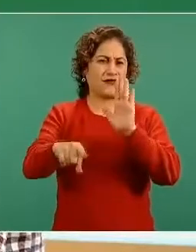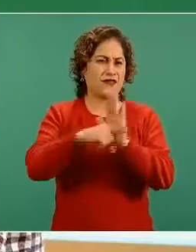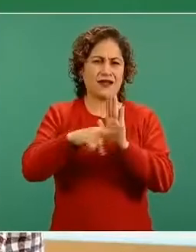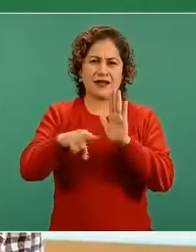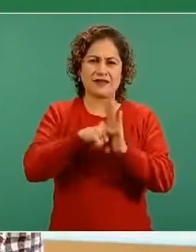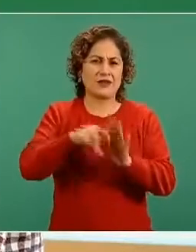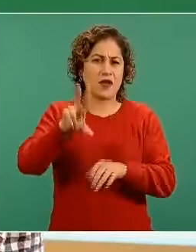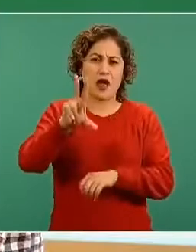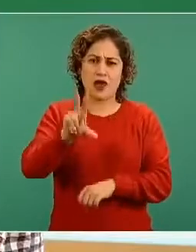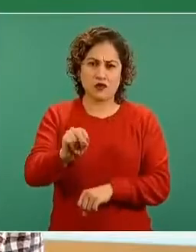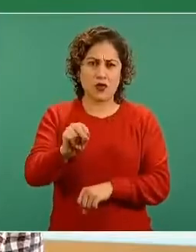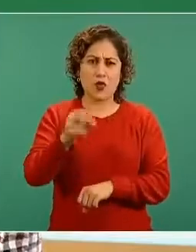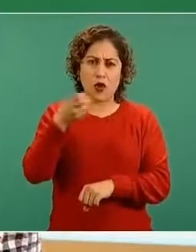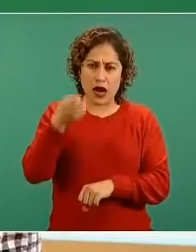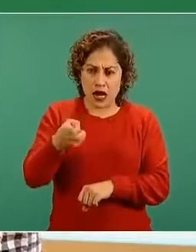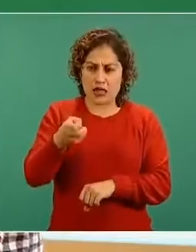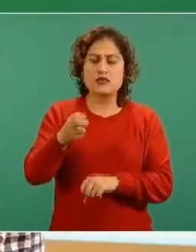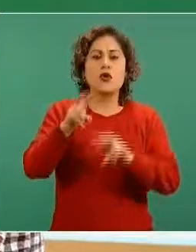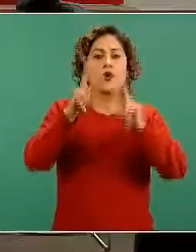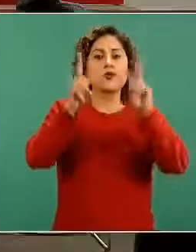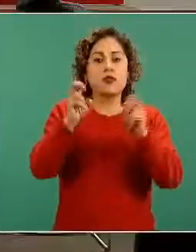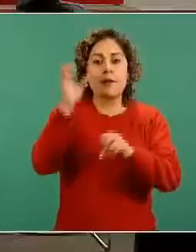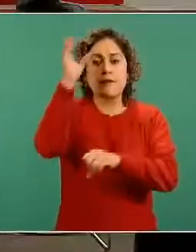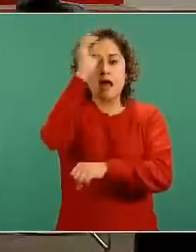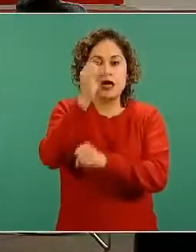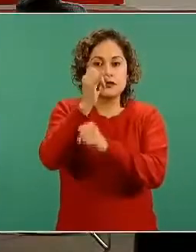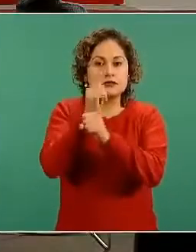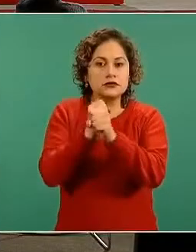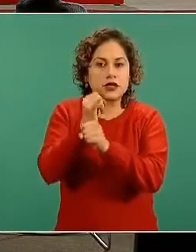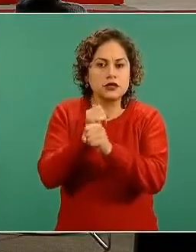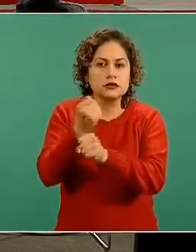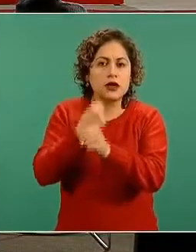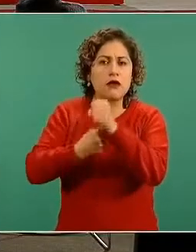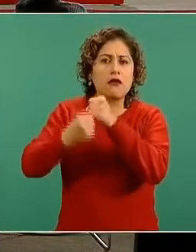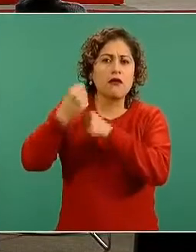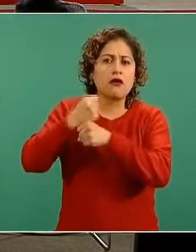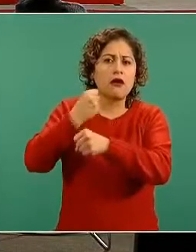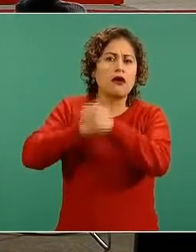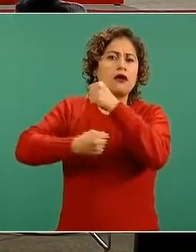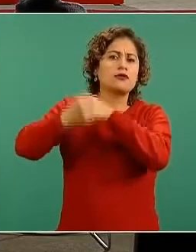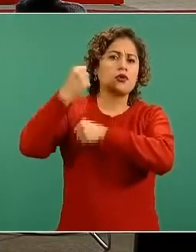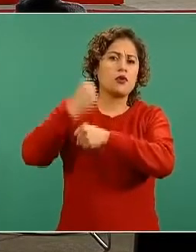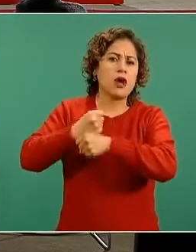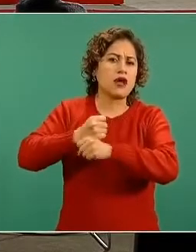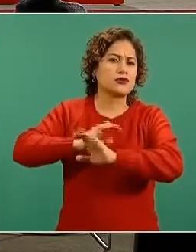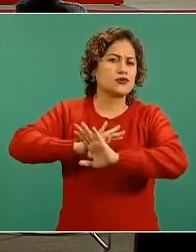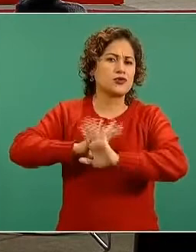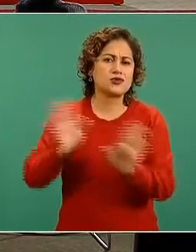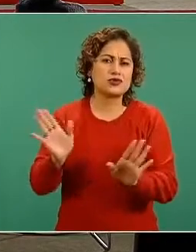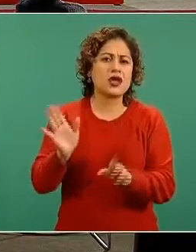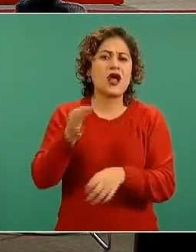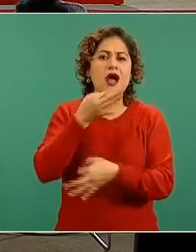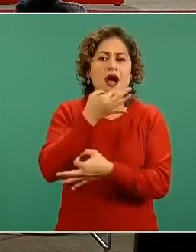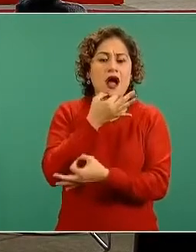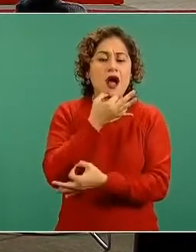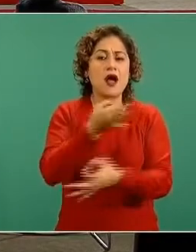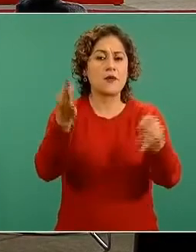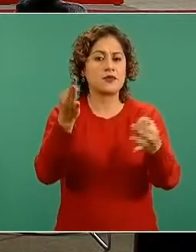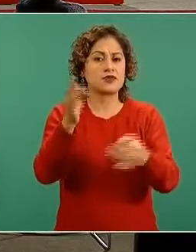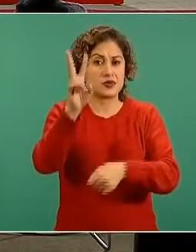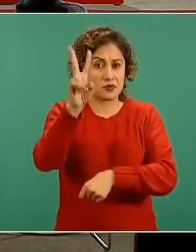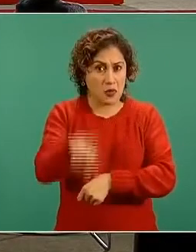sido considerado por décadas, posiblemente siglos, y la evidencia muestra que no hay una